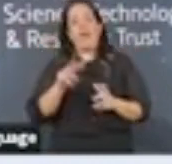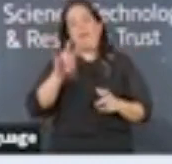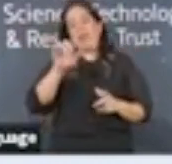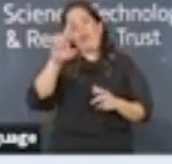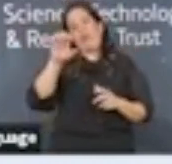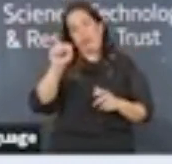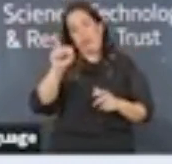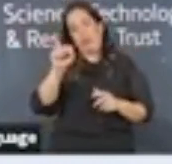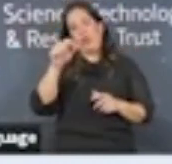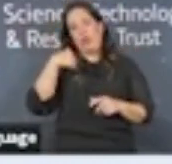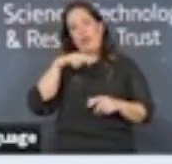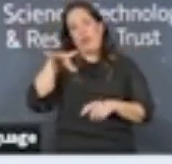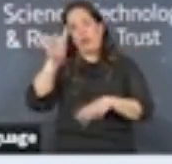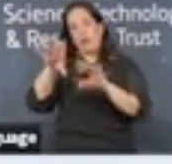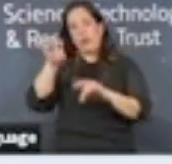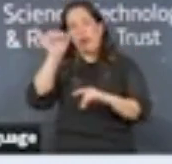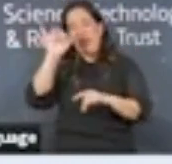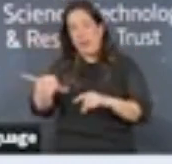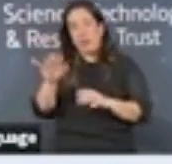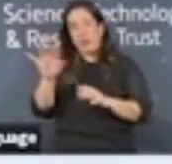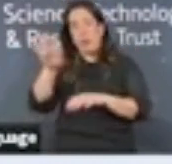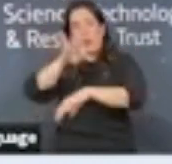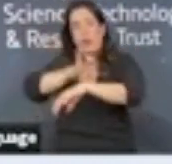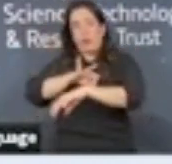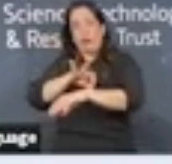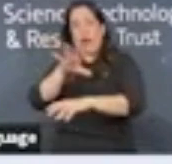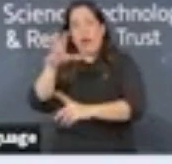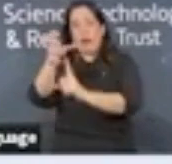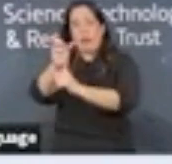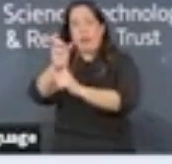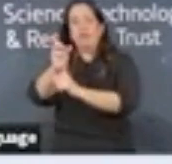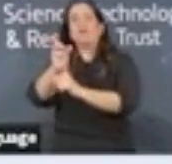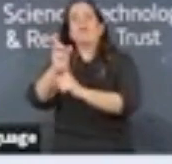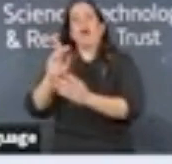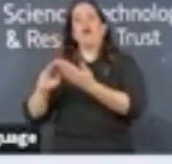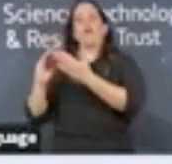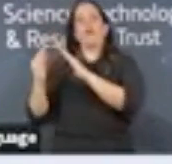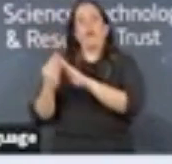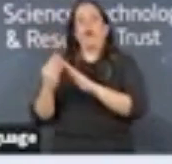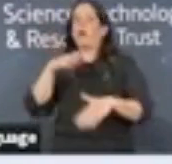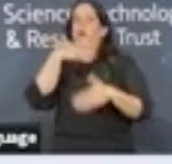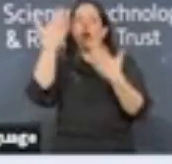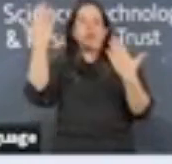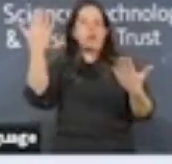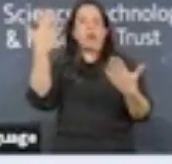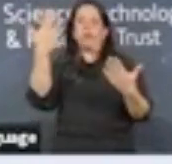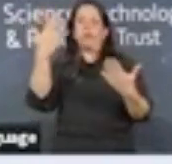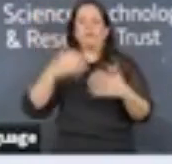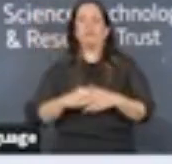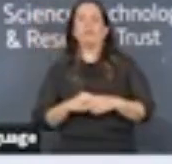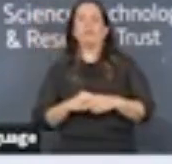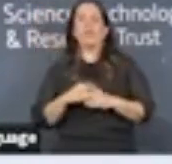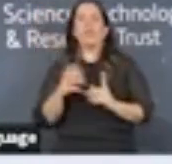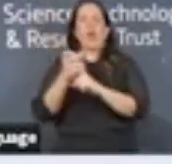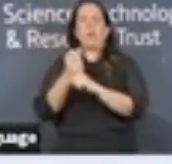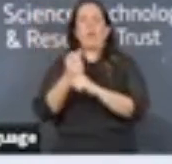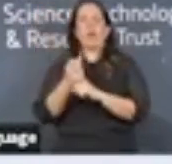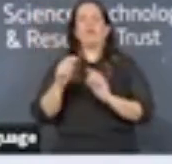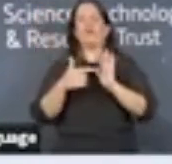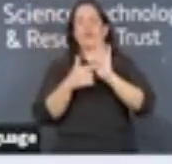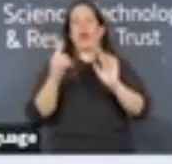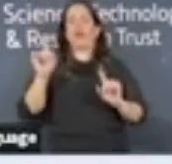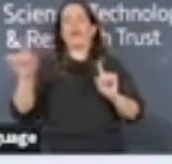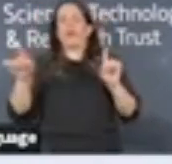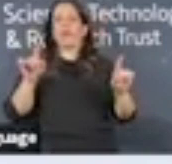que encontramos en esos mosquitos en las comunidades sin trampas. Lo cual demuestra 2 cosas. Una